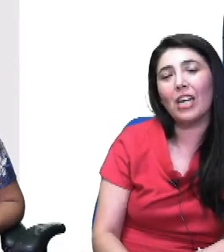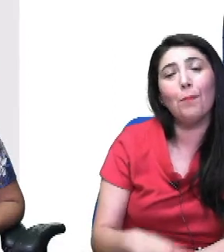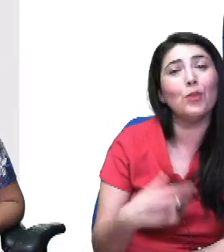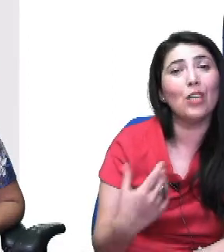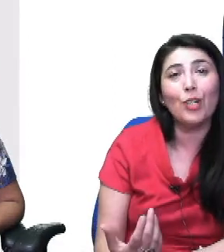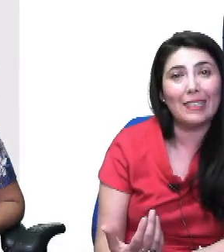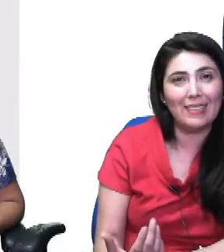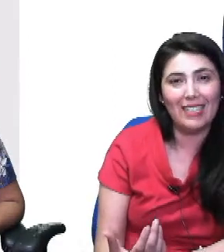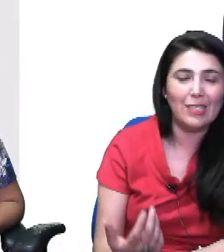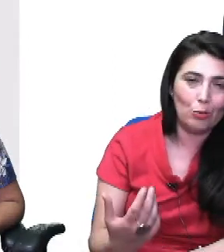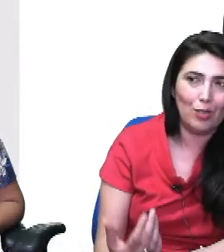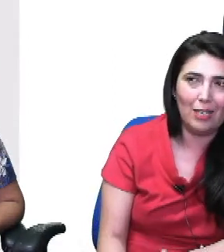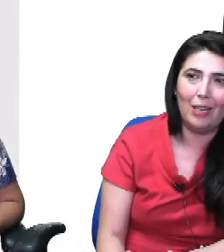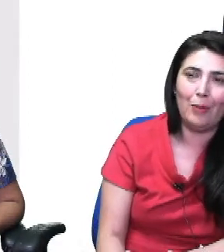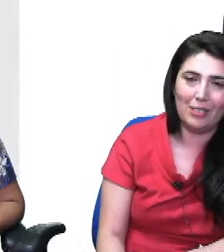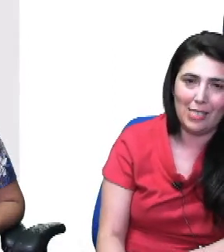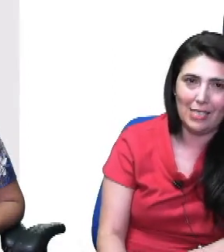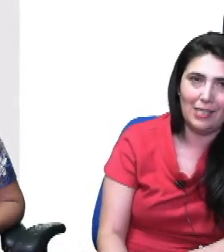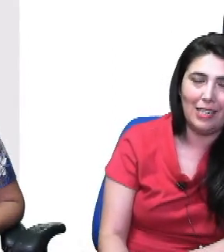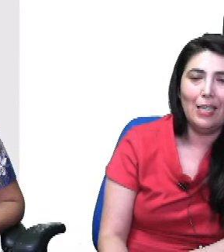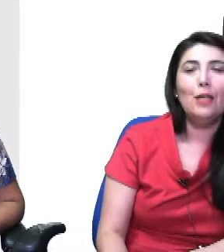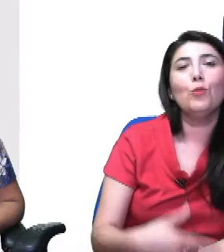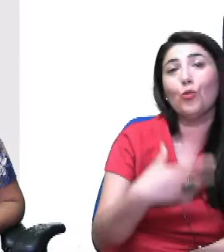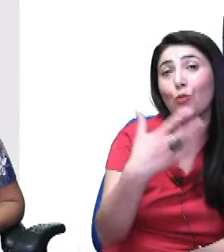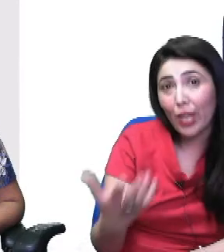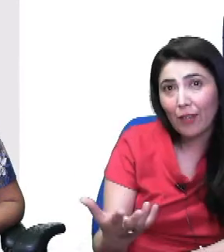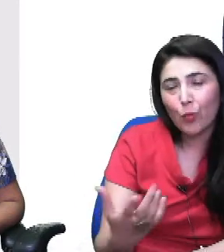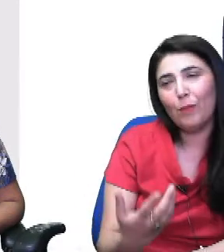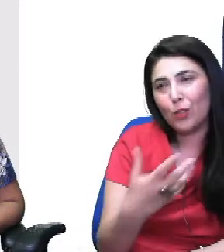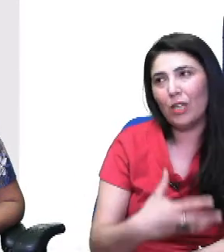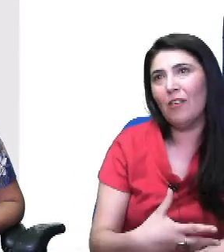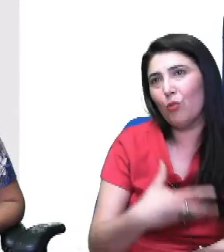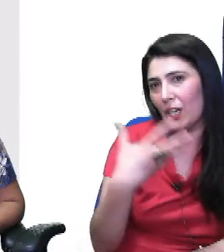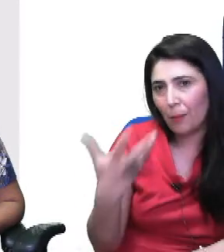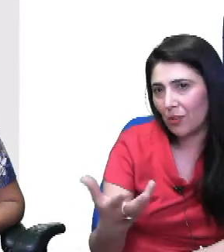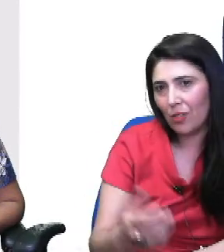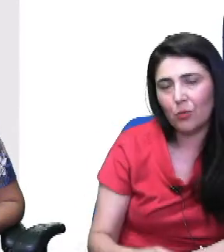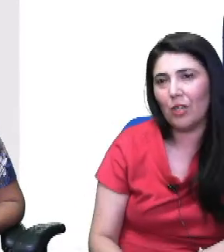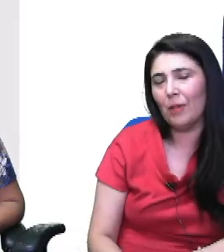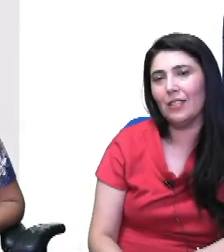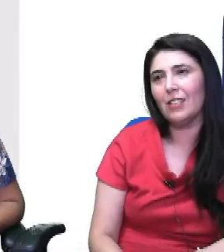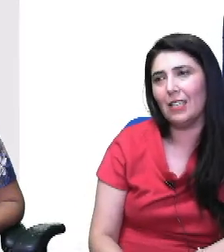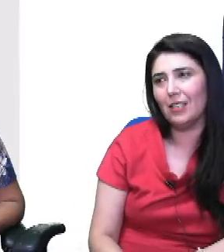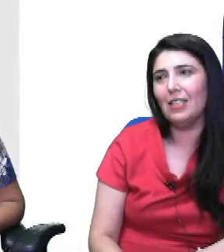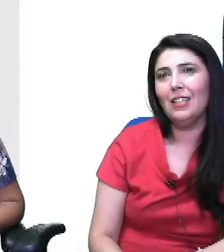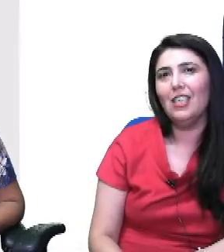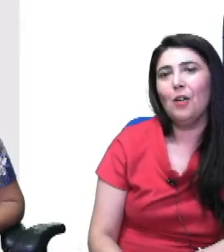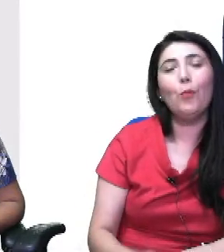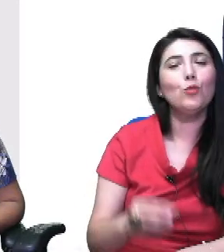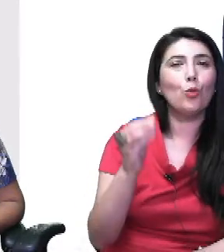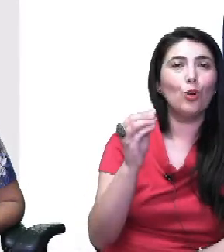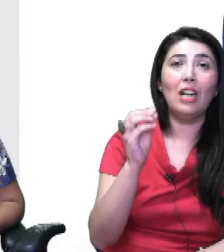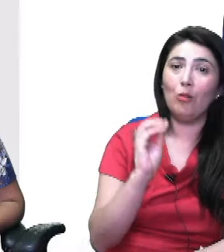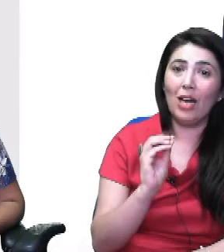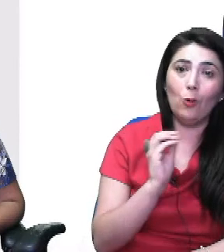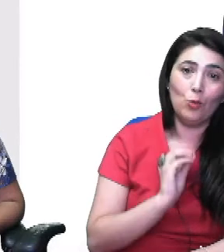los respondedores en situaciones de emergencia y desastre. Muchos de ustedes eventualmente son eventuales respondedores en situaciones de emergencia y desastre por